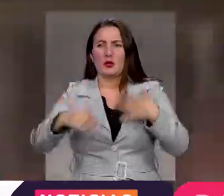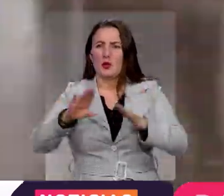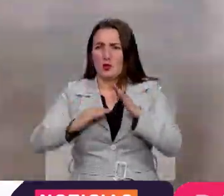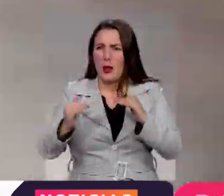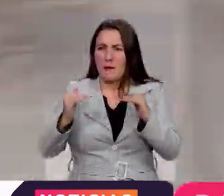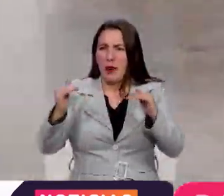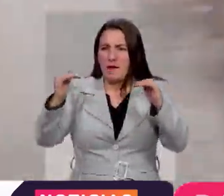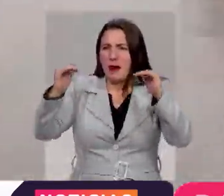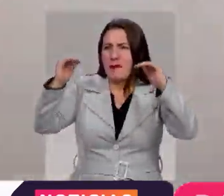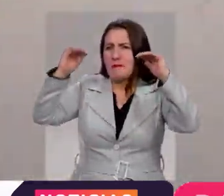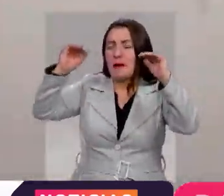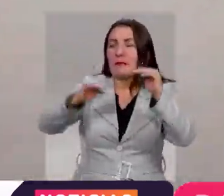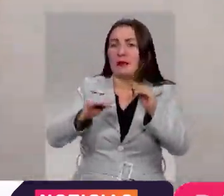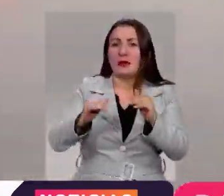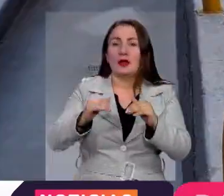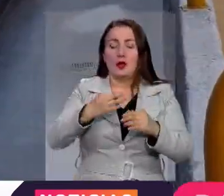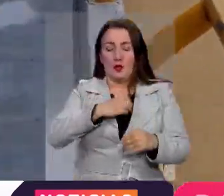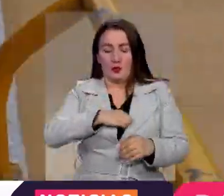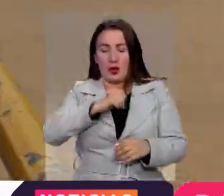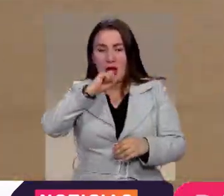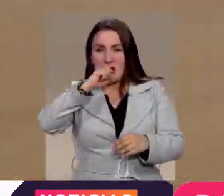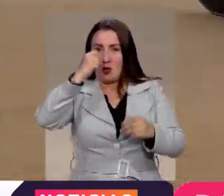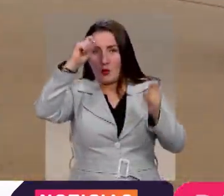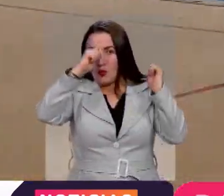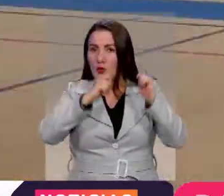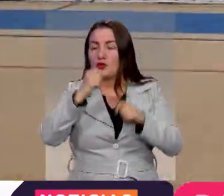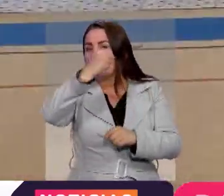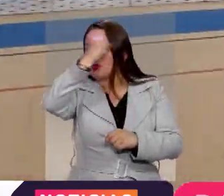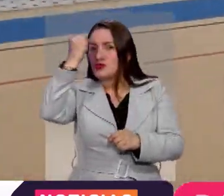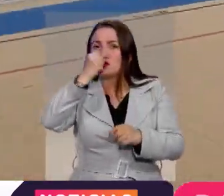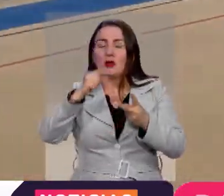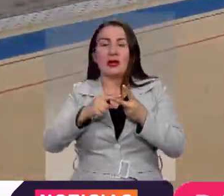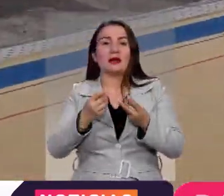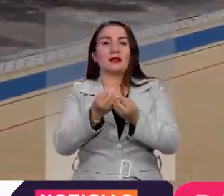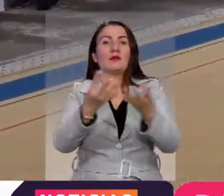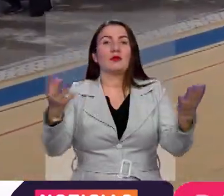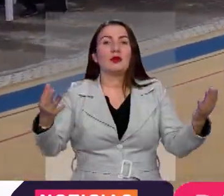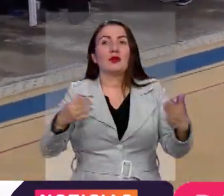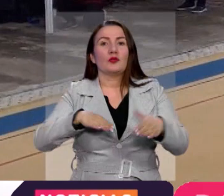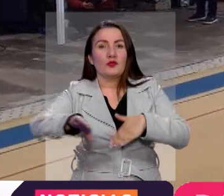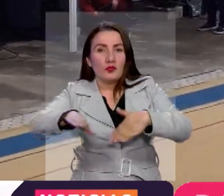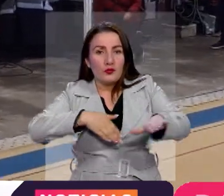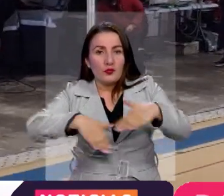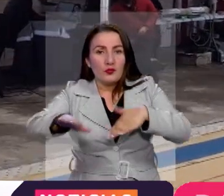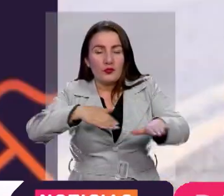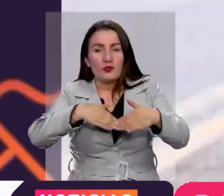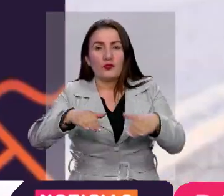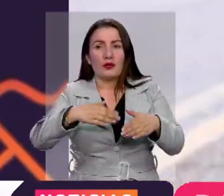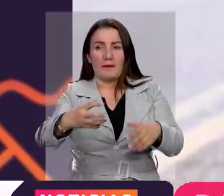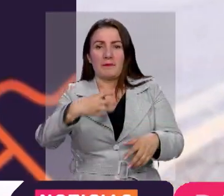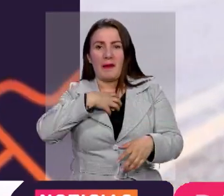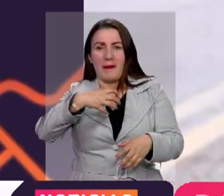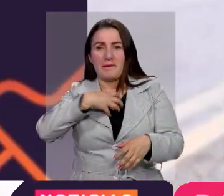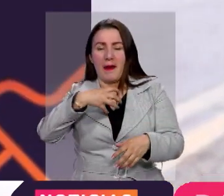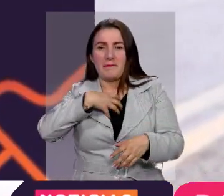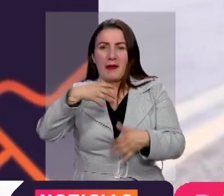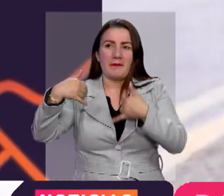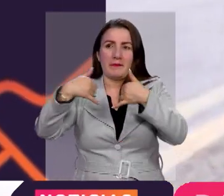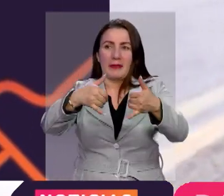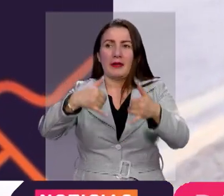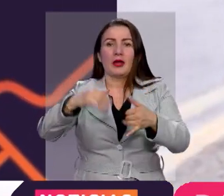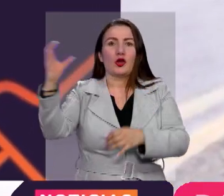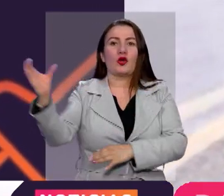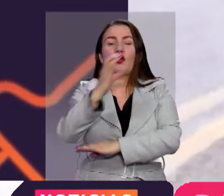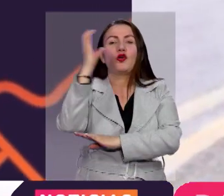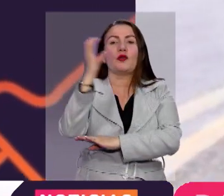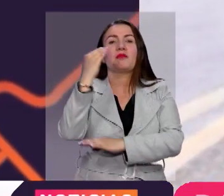ascenso vertiginoso, oro juvenil de ruta en Soacha, múltiple campeona en la pista de Luis Carlos Galán y un meritorio top 20 en la Vuelta a Colombia